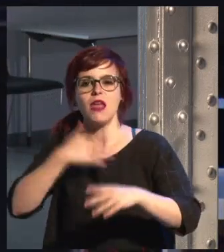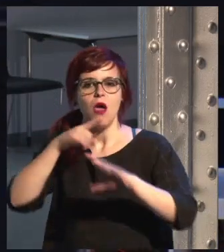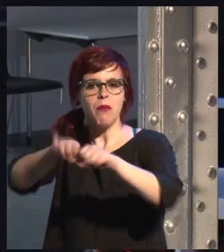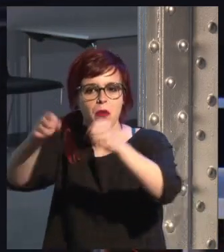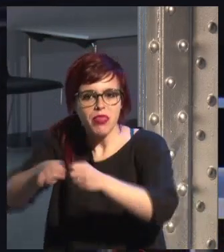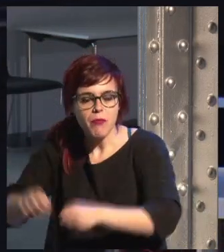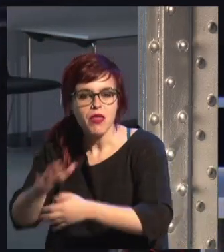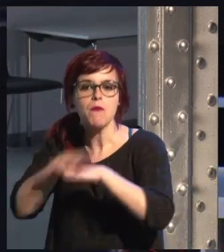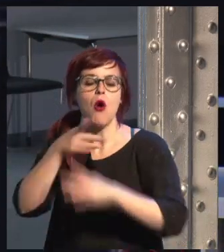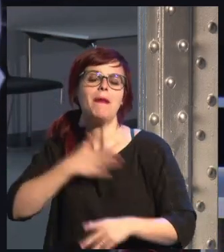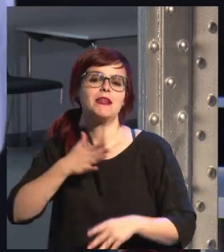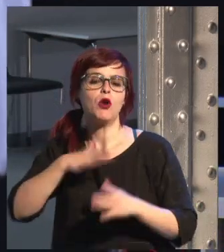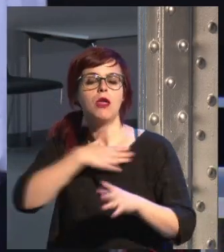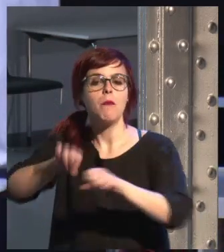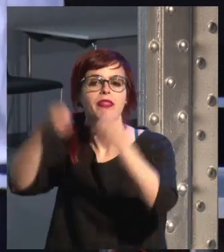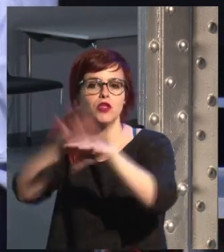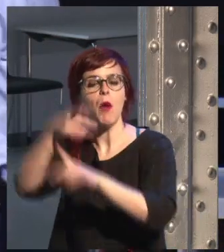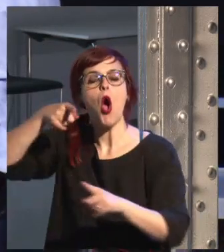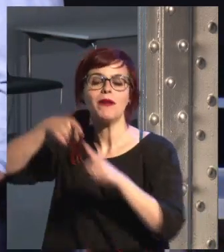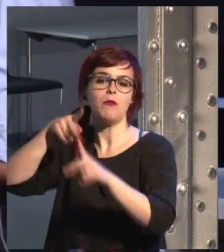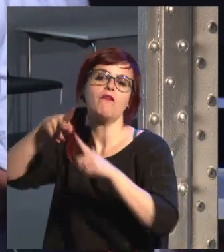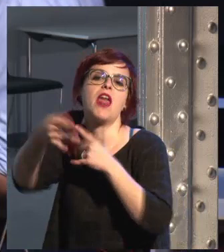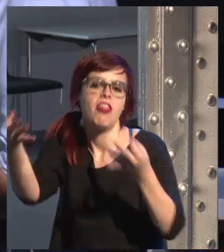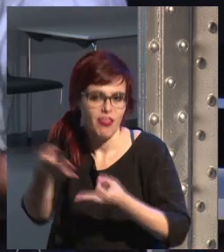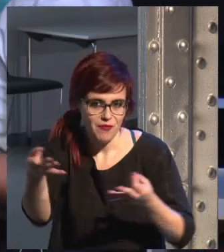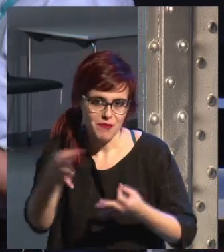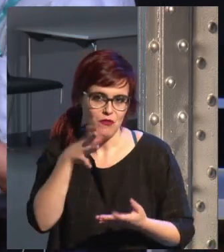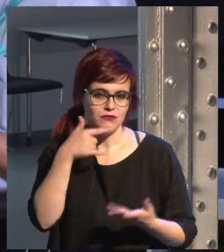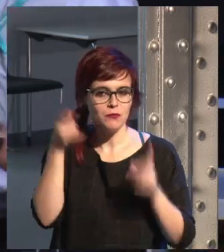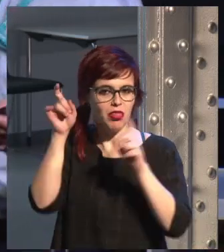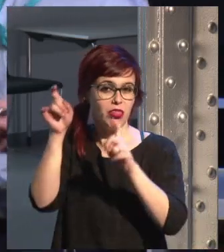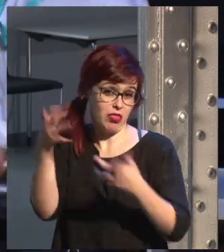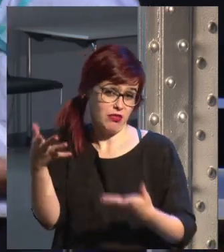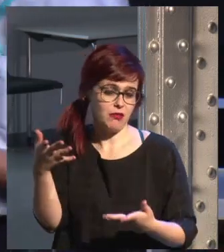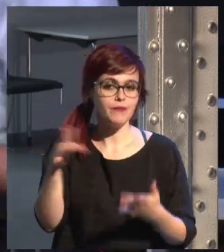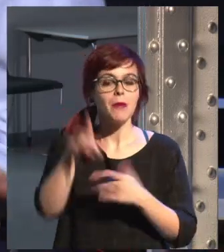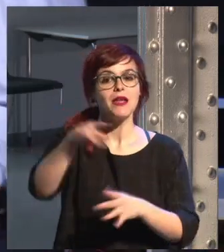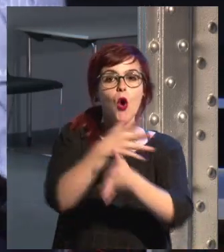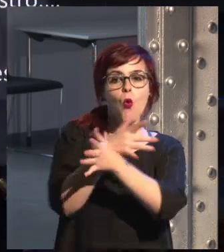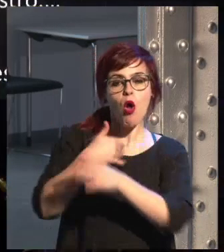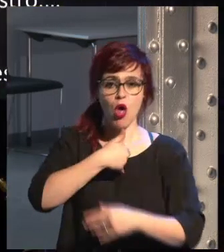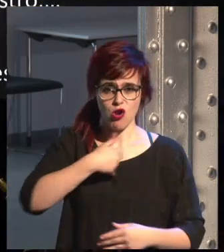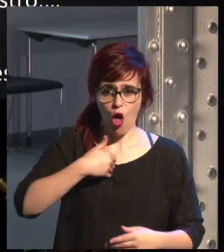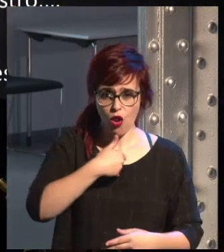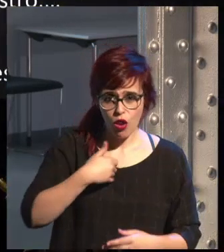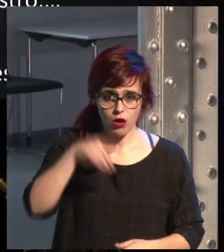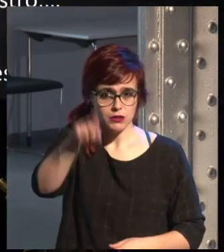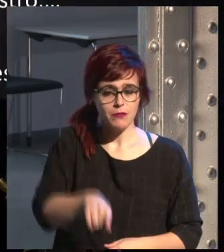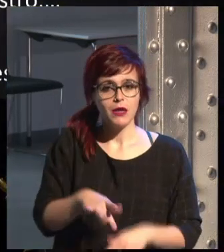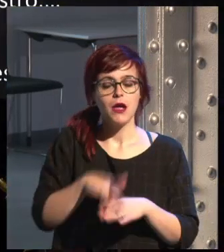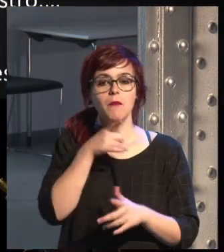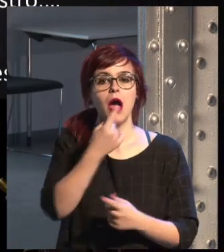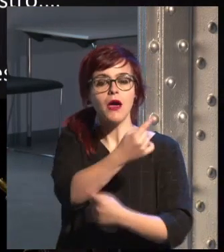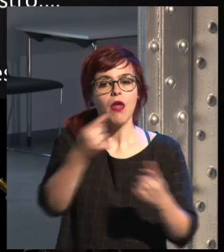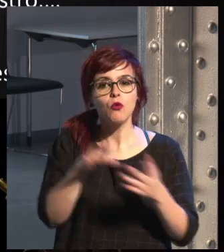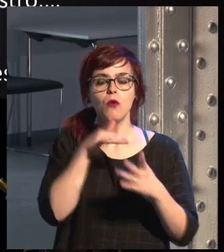con toda la huella del patrimonio. Bueno, pero aquí habrá una especie como de juego de rol, donde los jugadores pues tendrán una